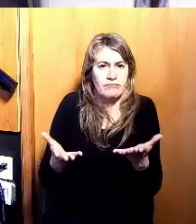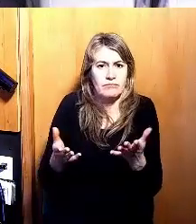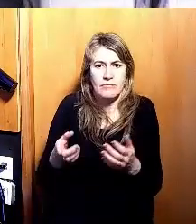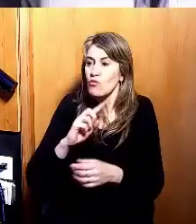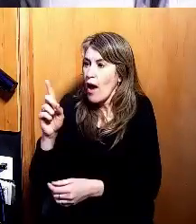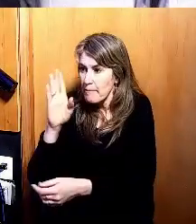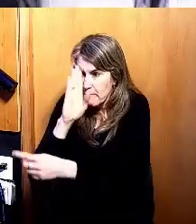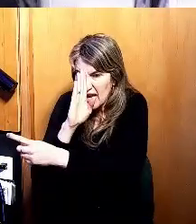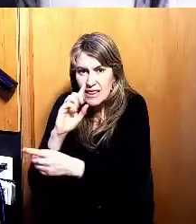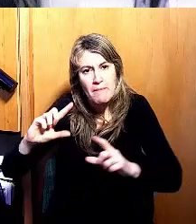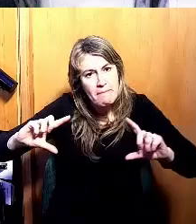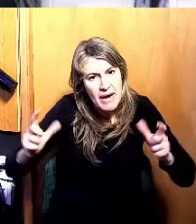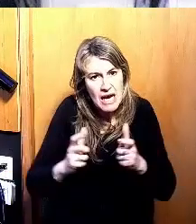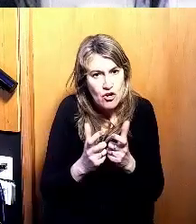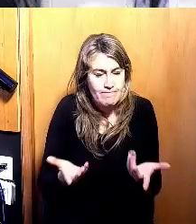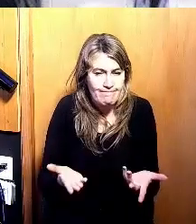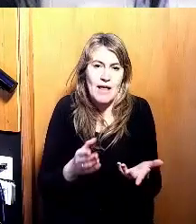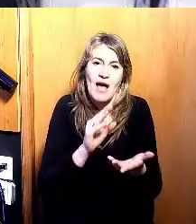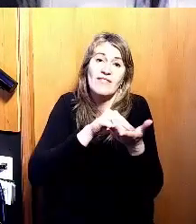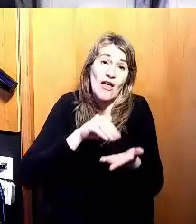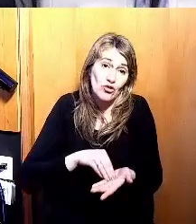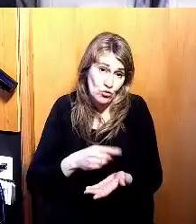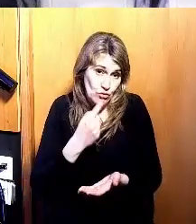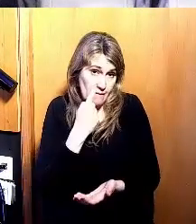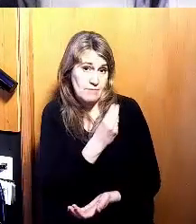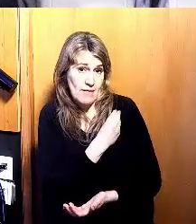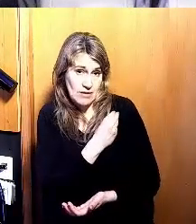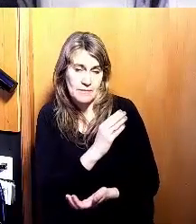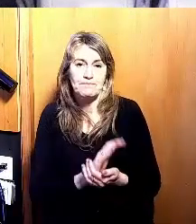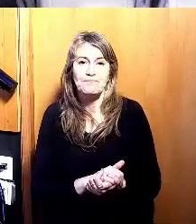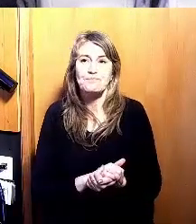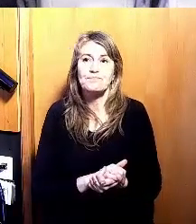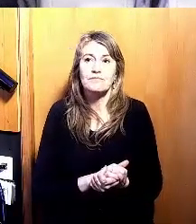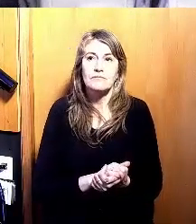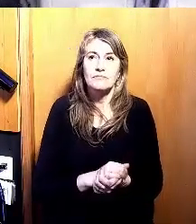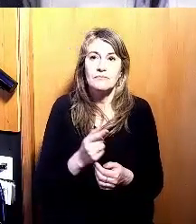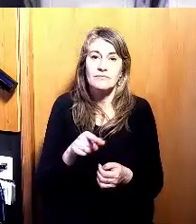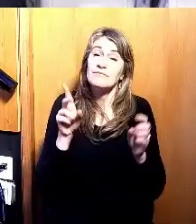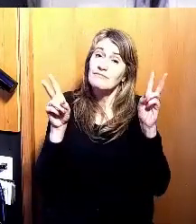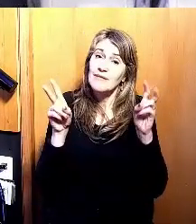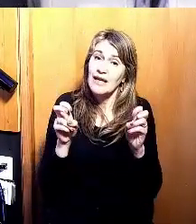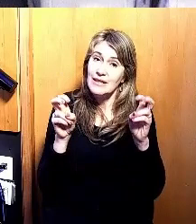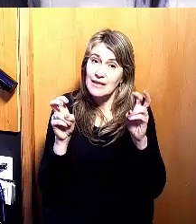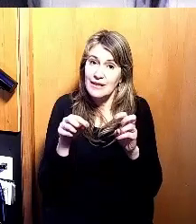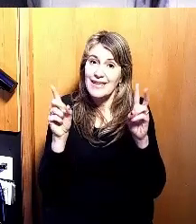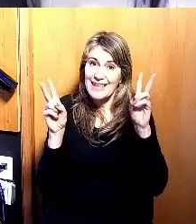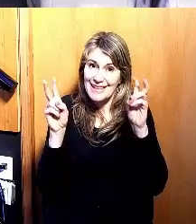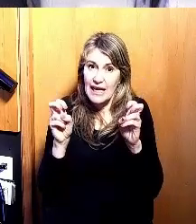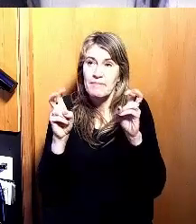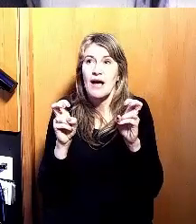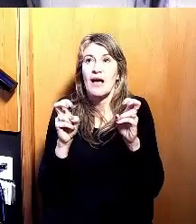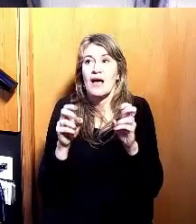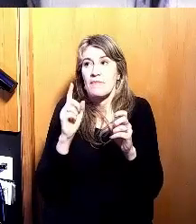no los tuviéramos no lo podríamos apreciar. En el fondo, tratándose del tema que exponía en